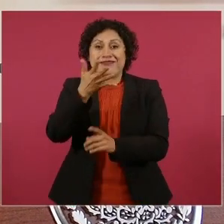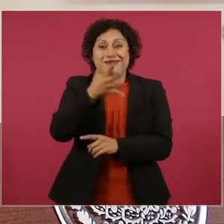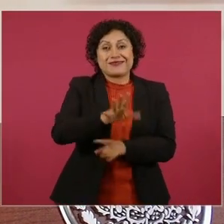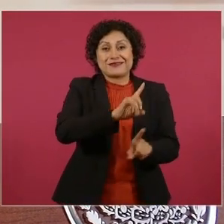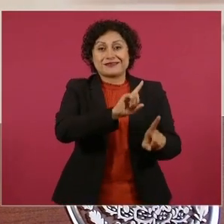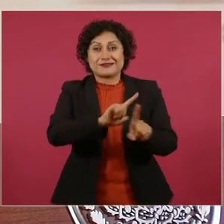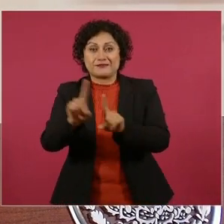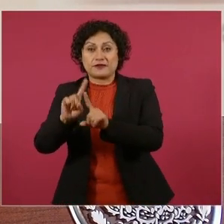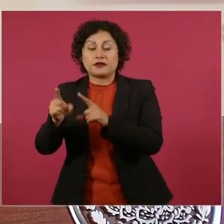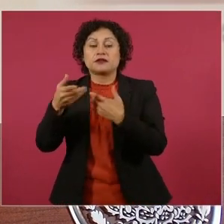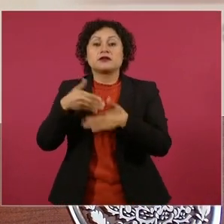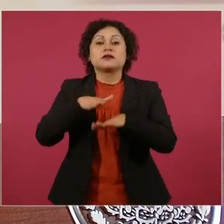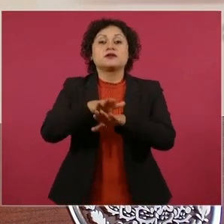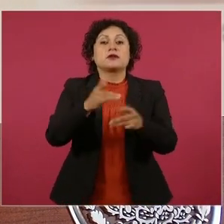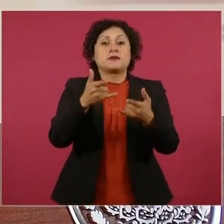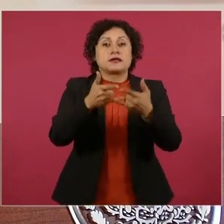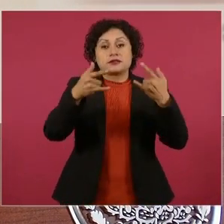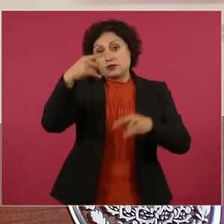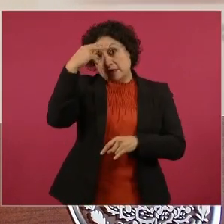moderna de México